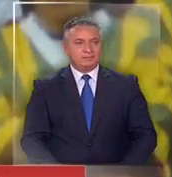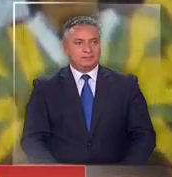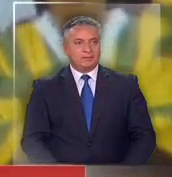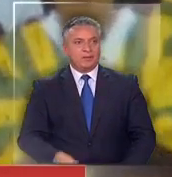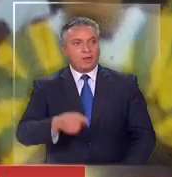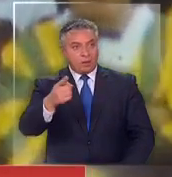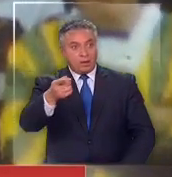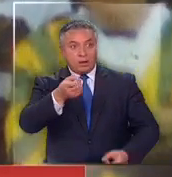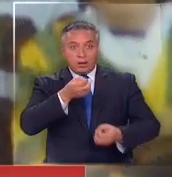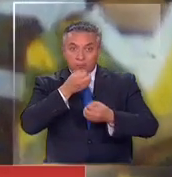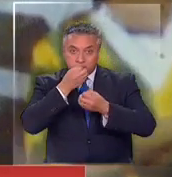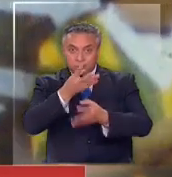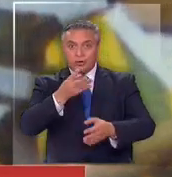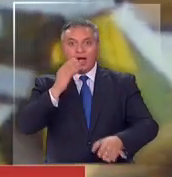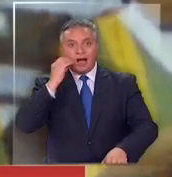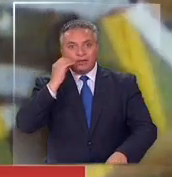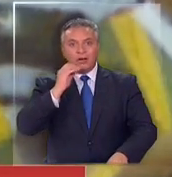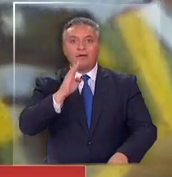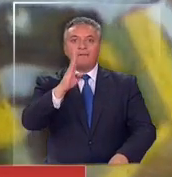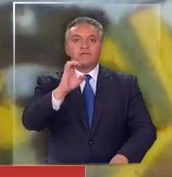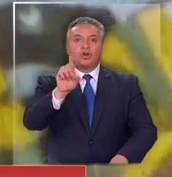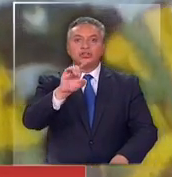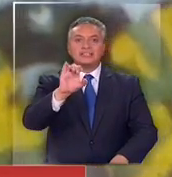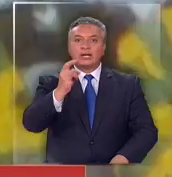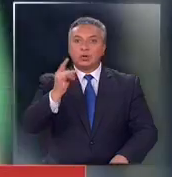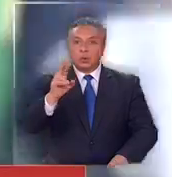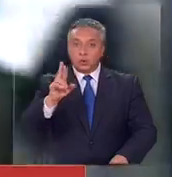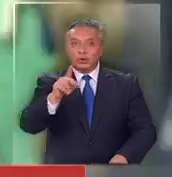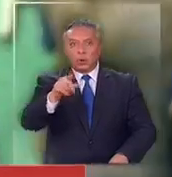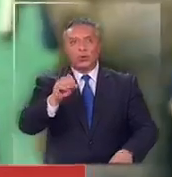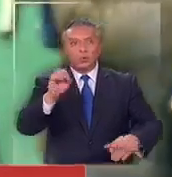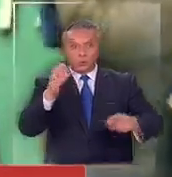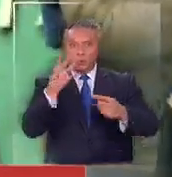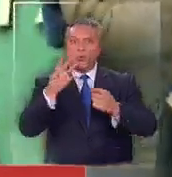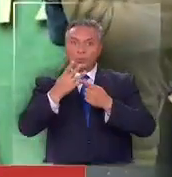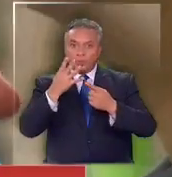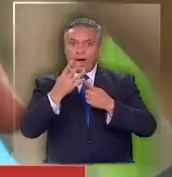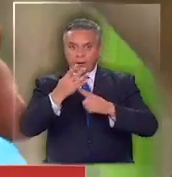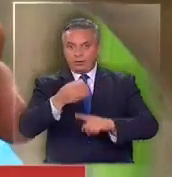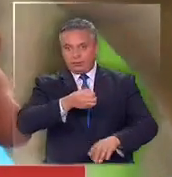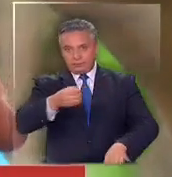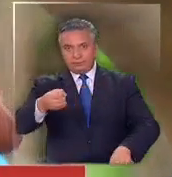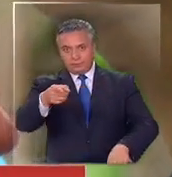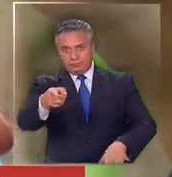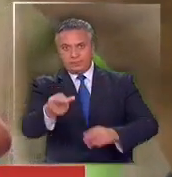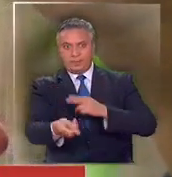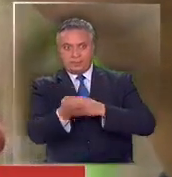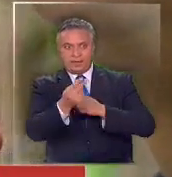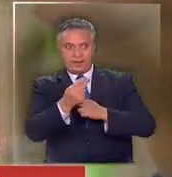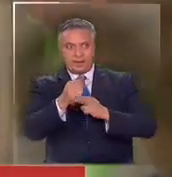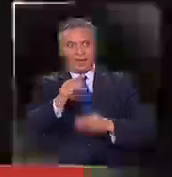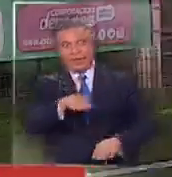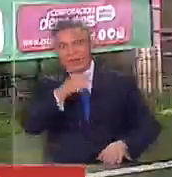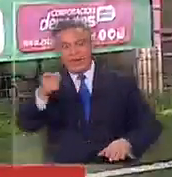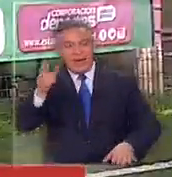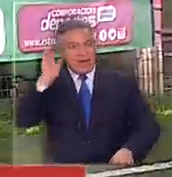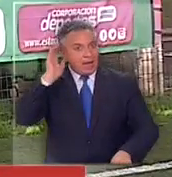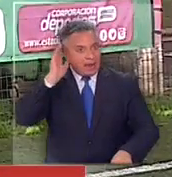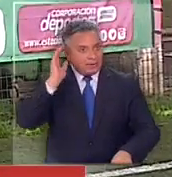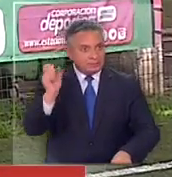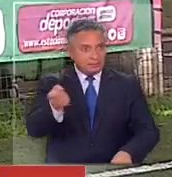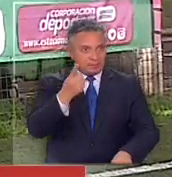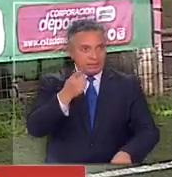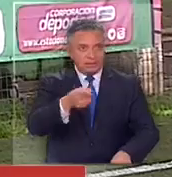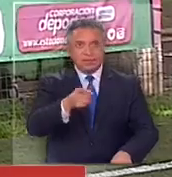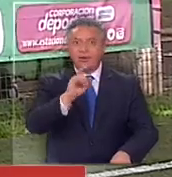Una confesión del abuelo. Beausejour era el cuarto designado para patear los penales. Él venía después de Alexis. Y ahí venía el